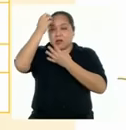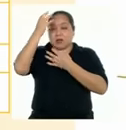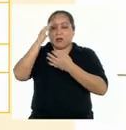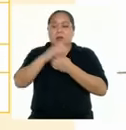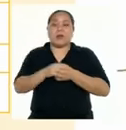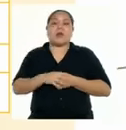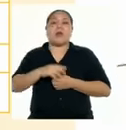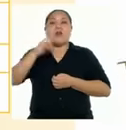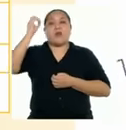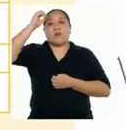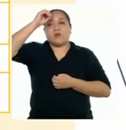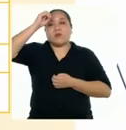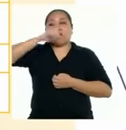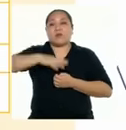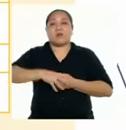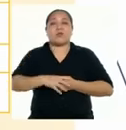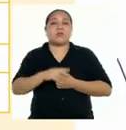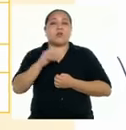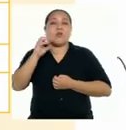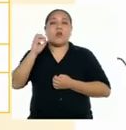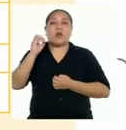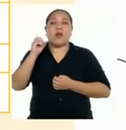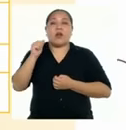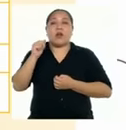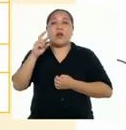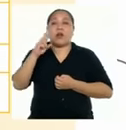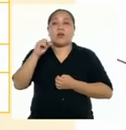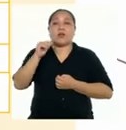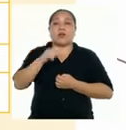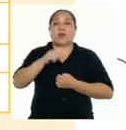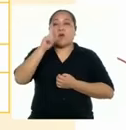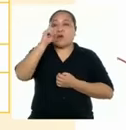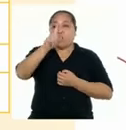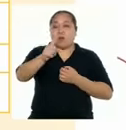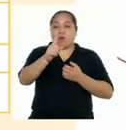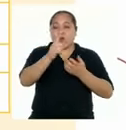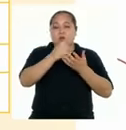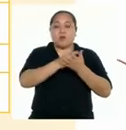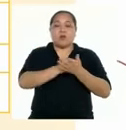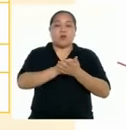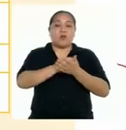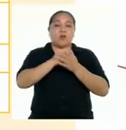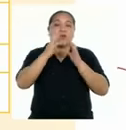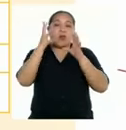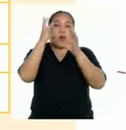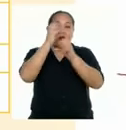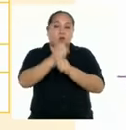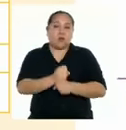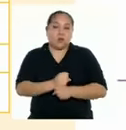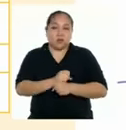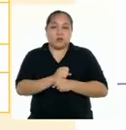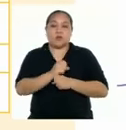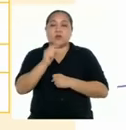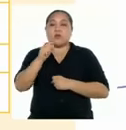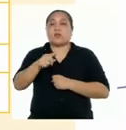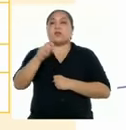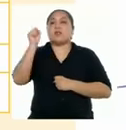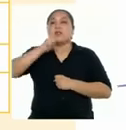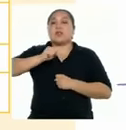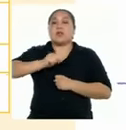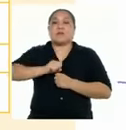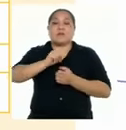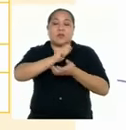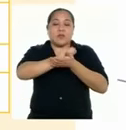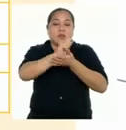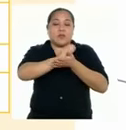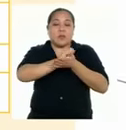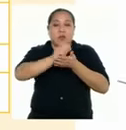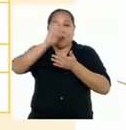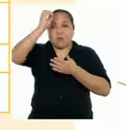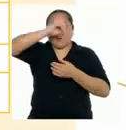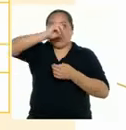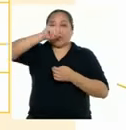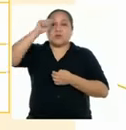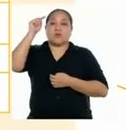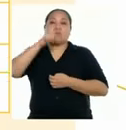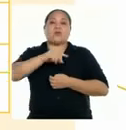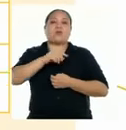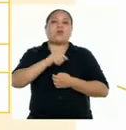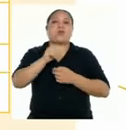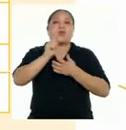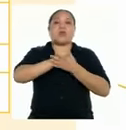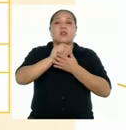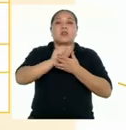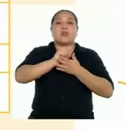de conclusión. Me parece una muy buena decisión, pues un artículo de opinión es un texto